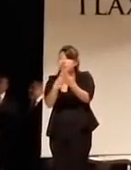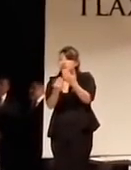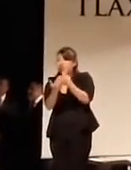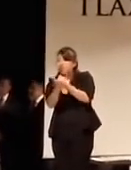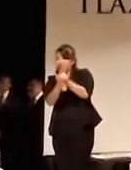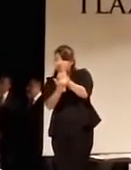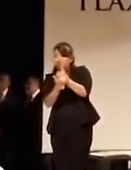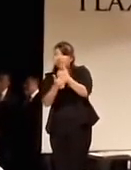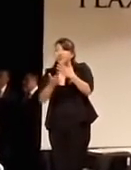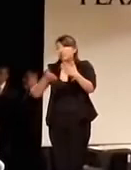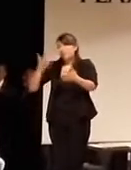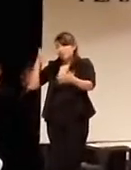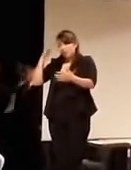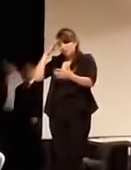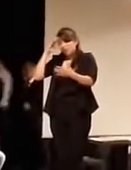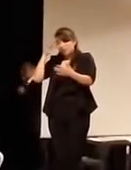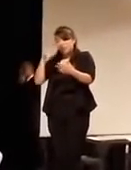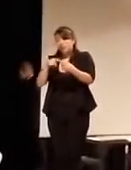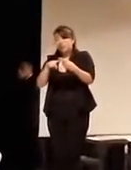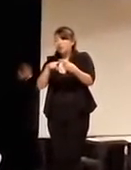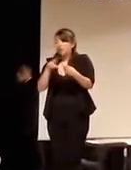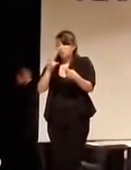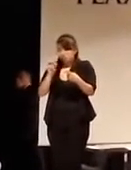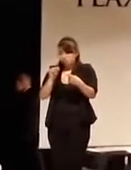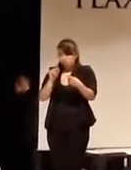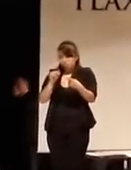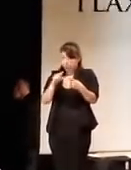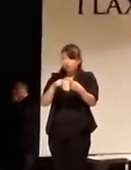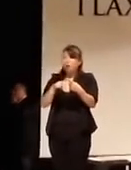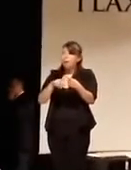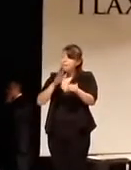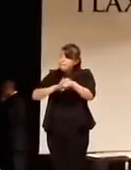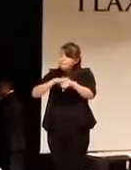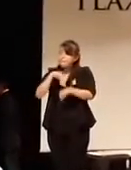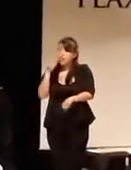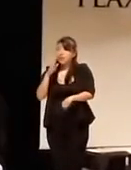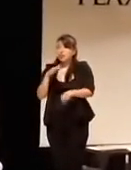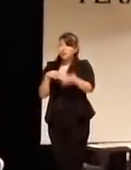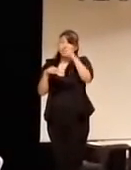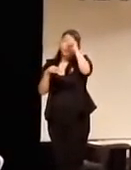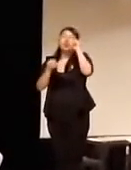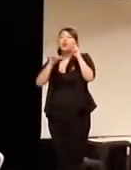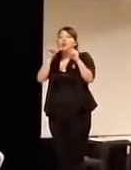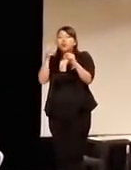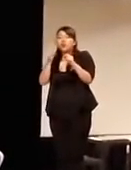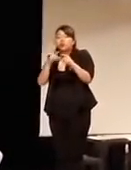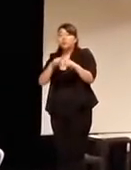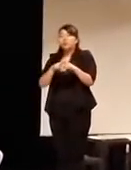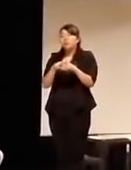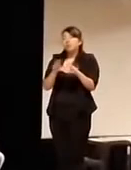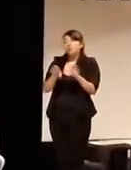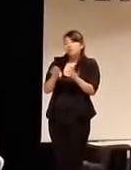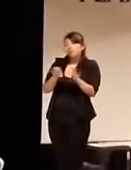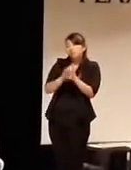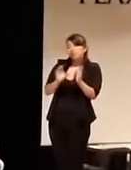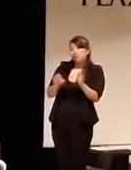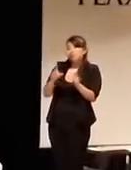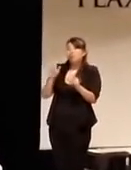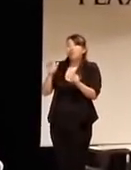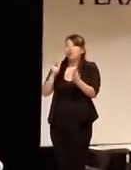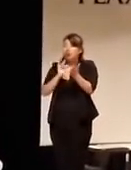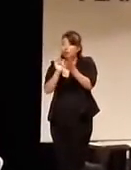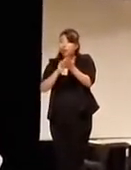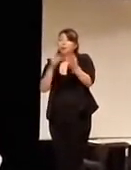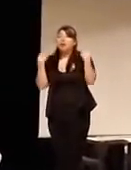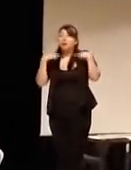formación. Tampoco es suficiente que el proyecto construido solo sea desde abajo, sin ninguna orientación